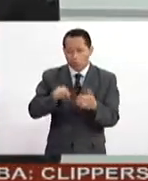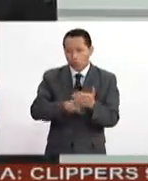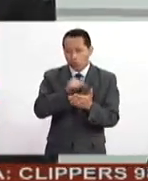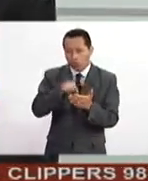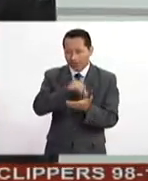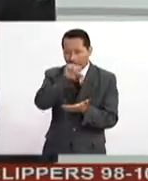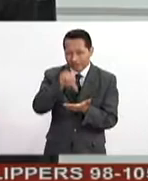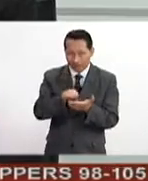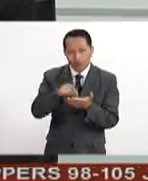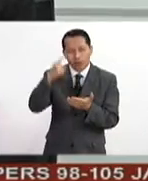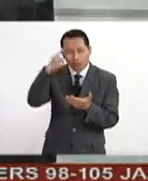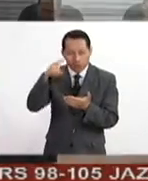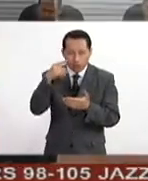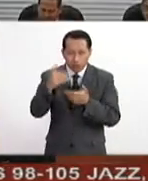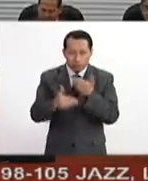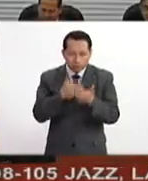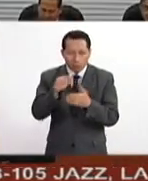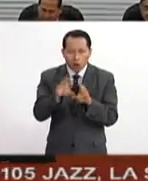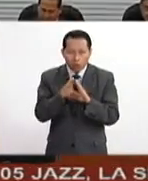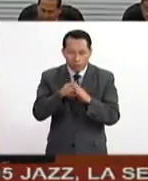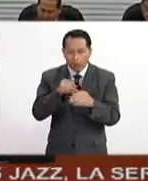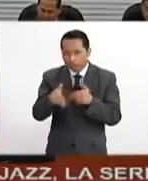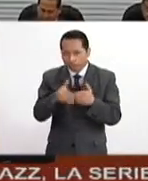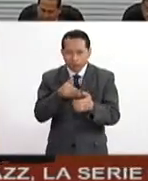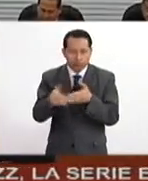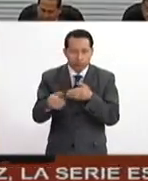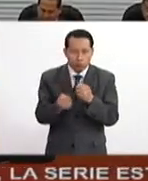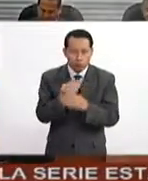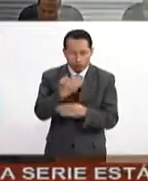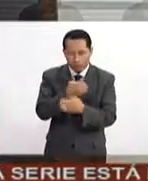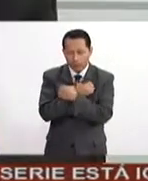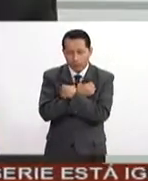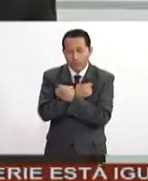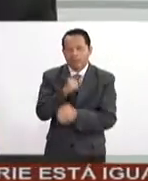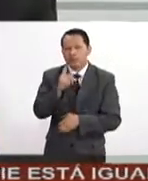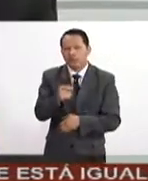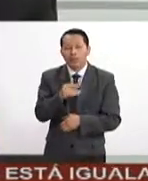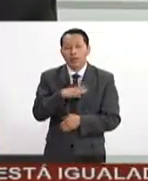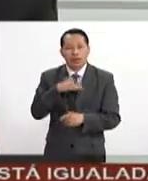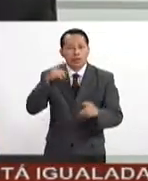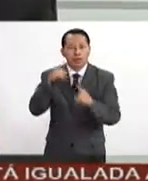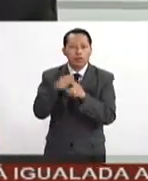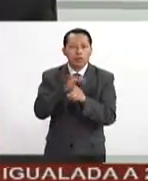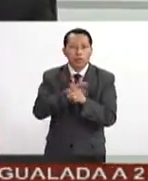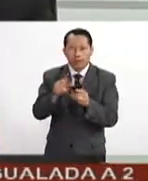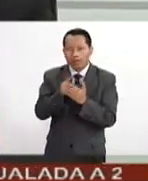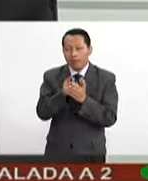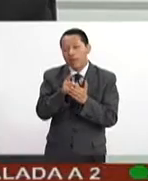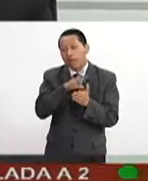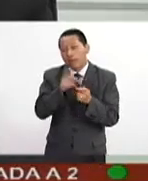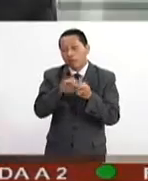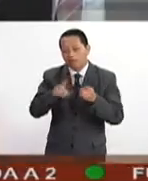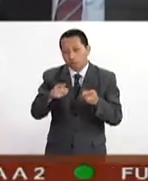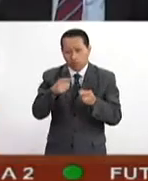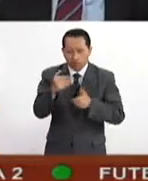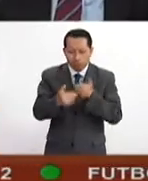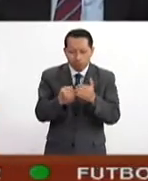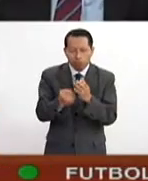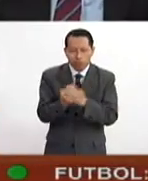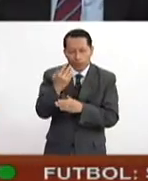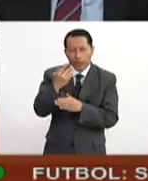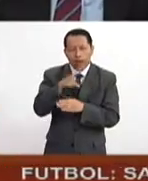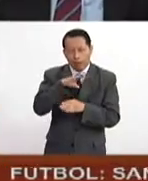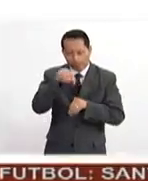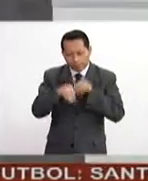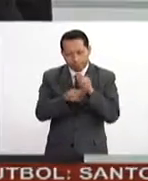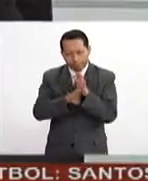centro para analizar los avances del nuevo modelo educativo, el cual dijo es el camino para detonar el desarrollo, la innovación y el crecimiento de